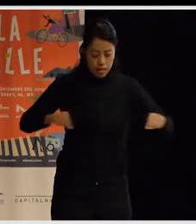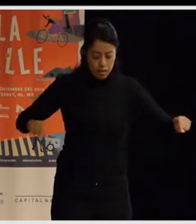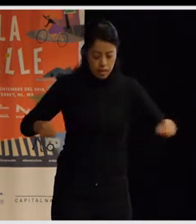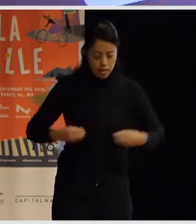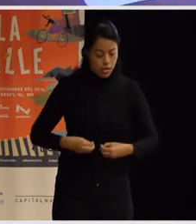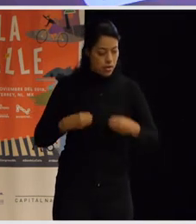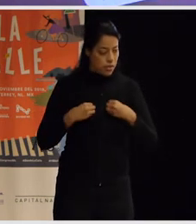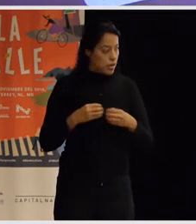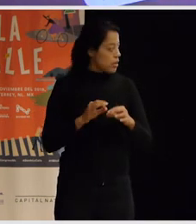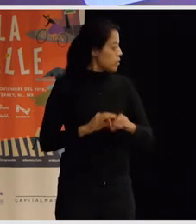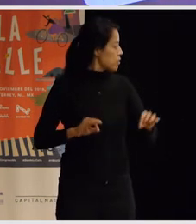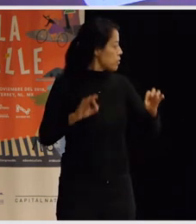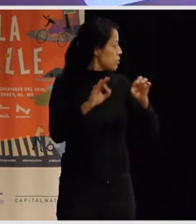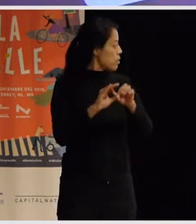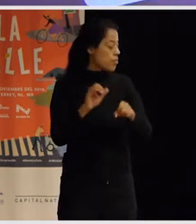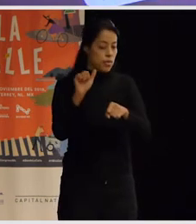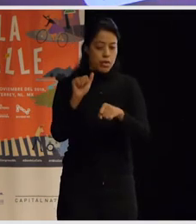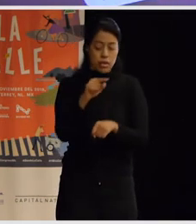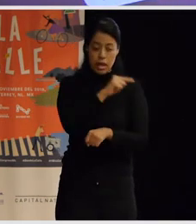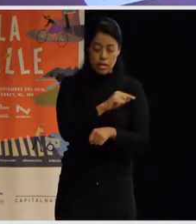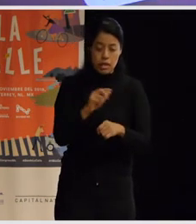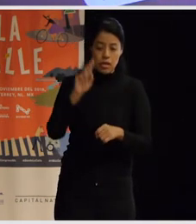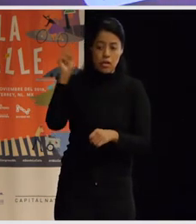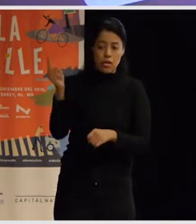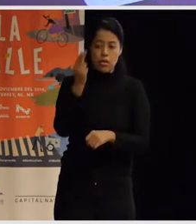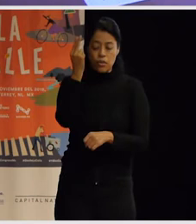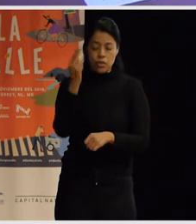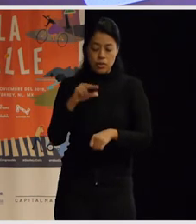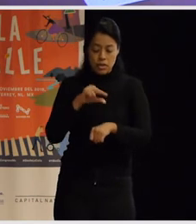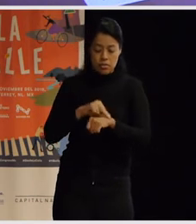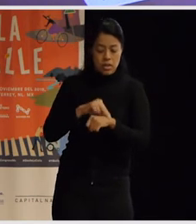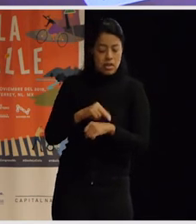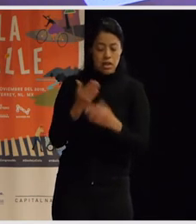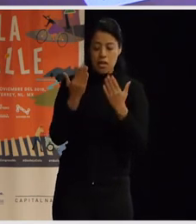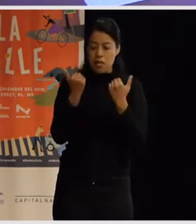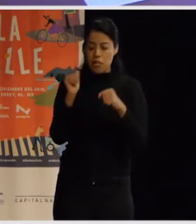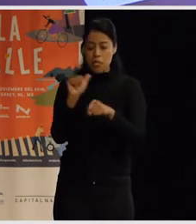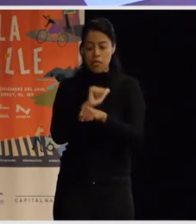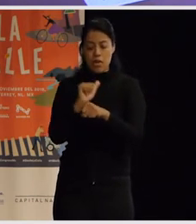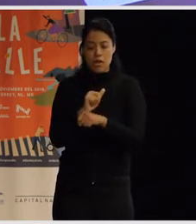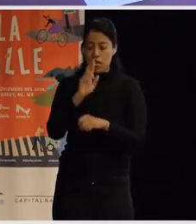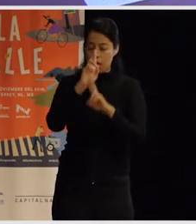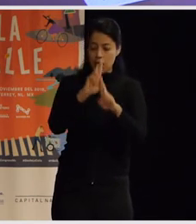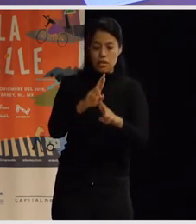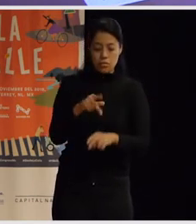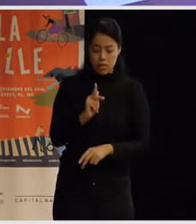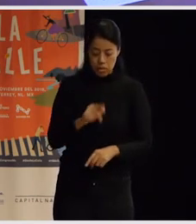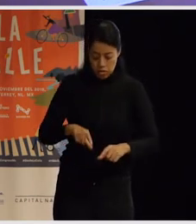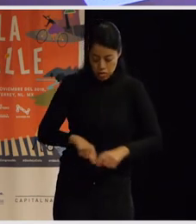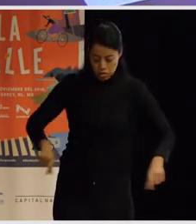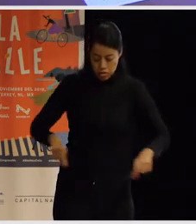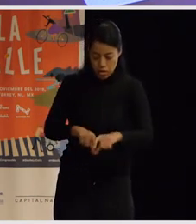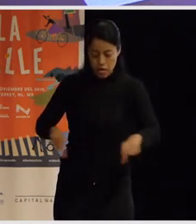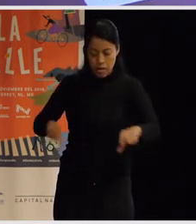carros en ese anillo está la universidad de medicina y nadie la respeta entonces empezamos pusimos al cruce inmediatamente los chavos estaban usando